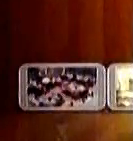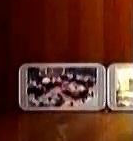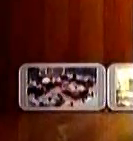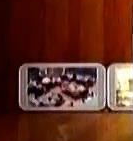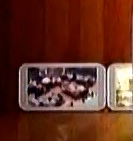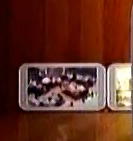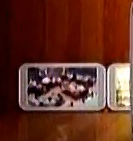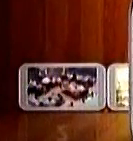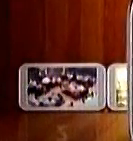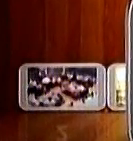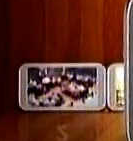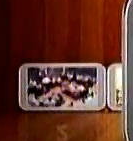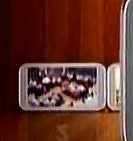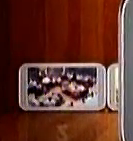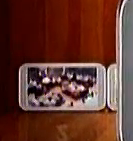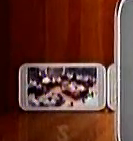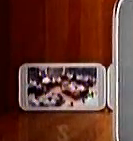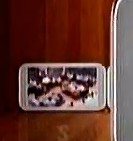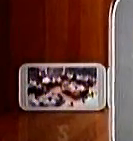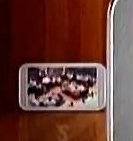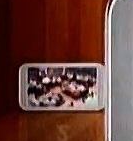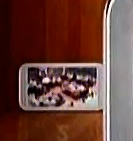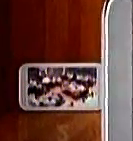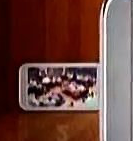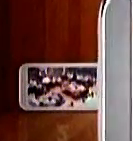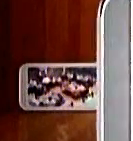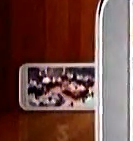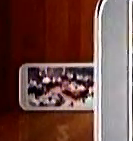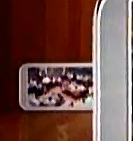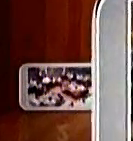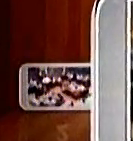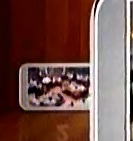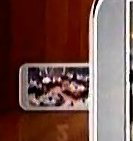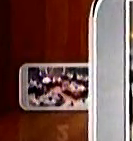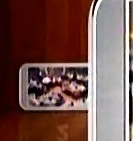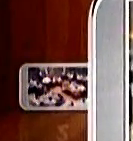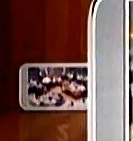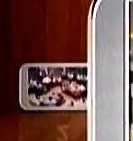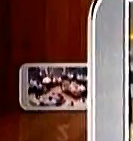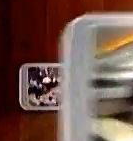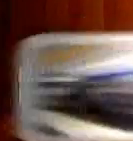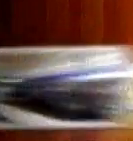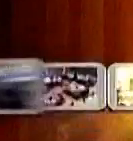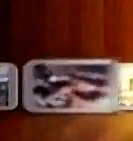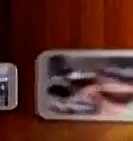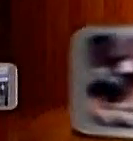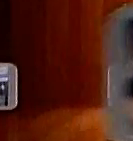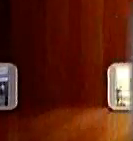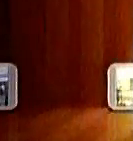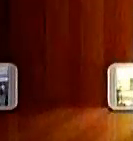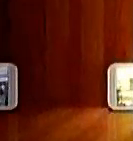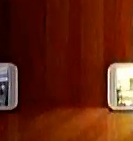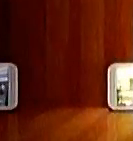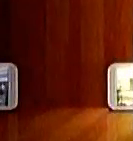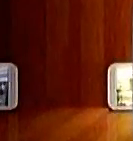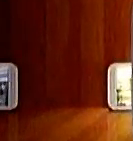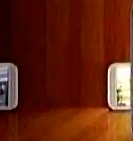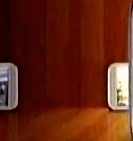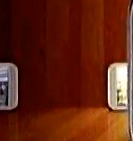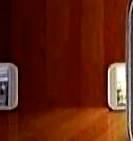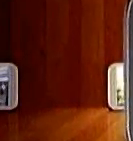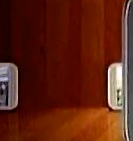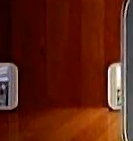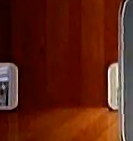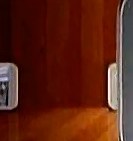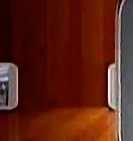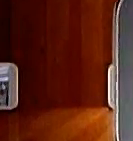Integrales Naturistas Manimés. Tiendas Naturistas en Manizales, carrera 22, número 2424 y Centro Comercial